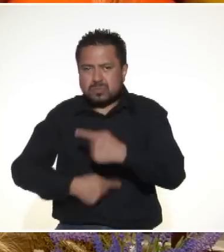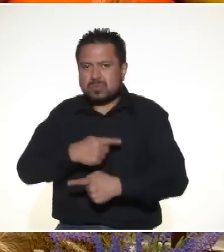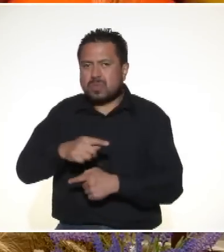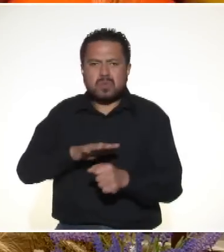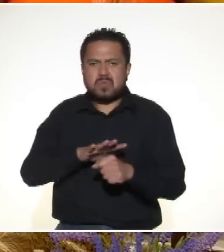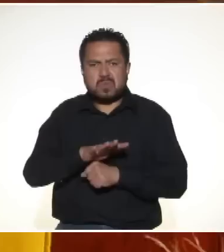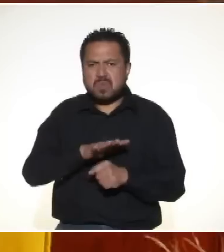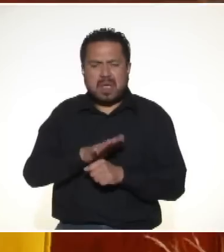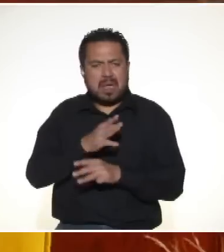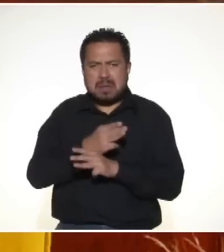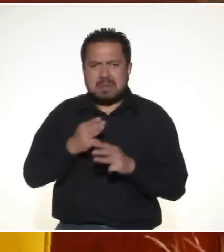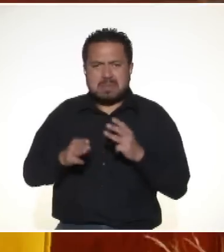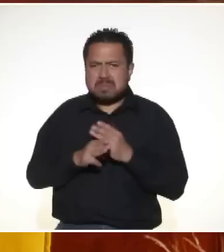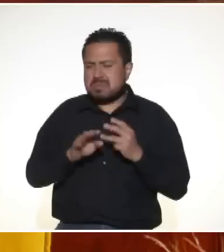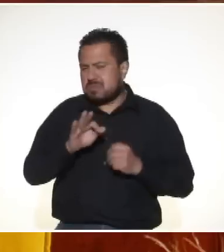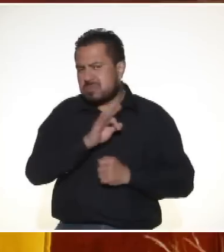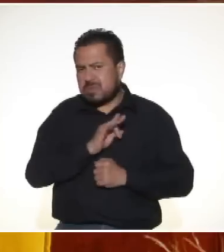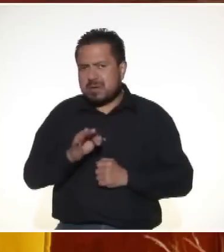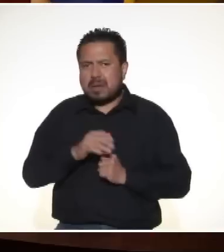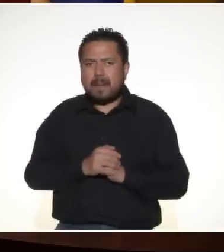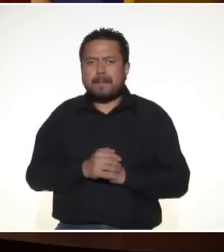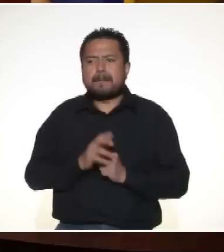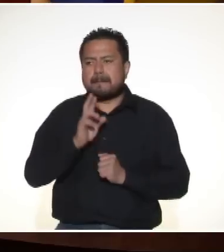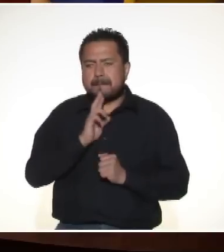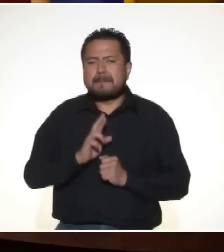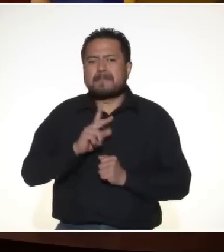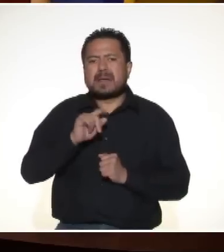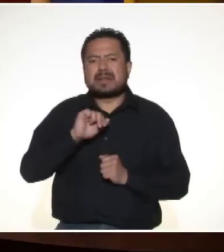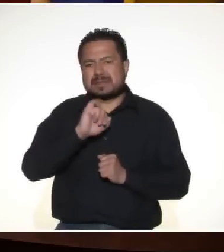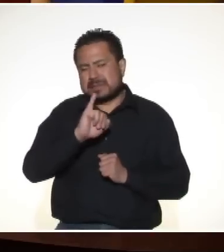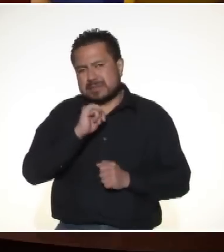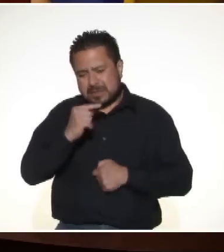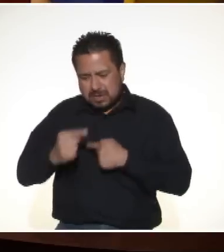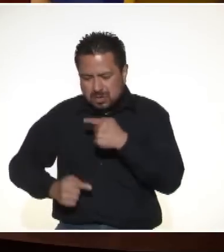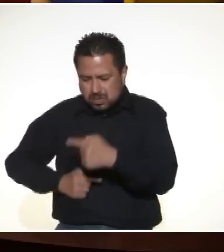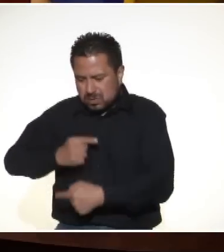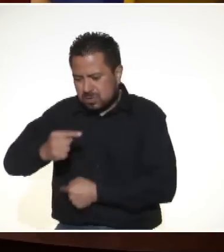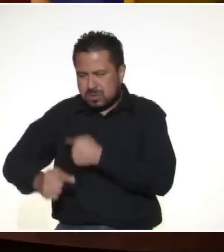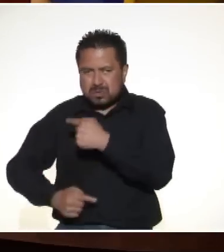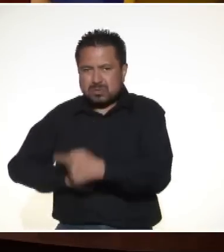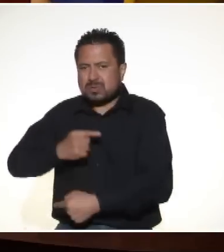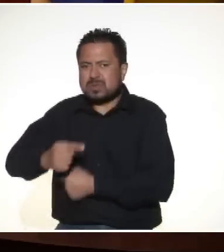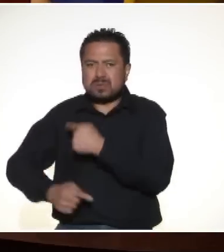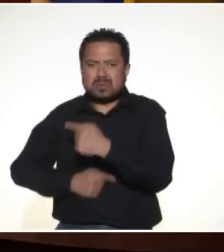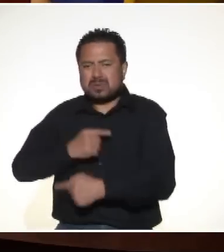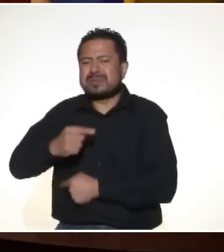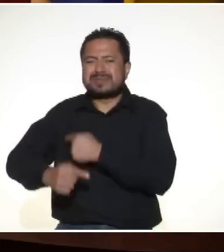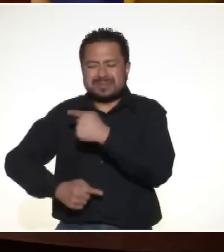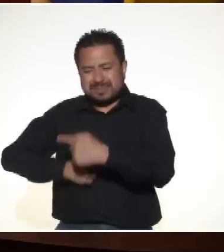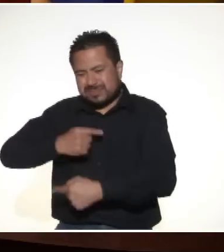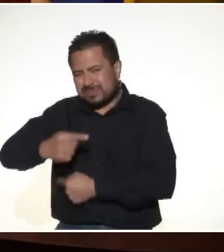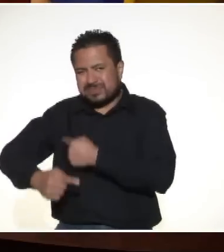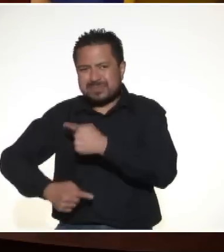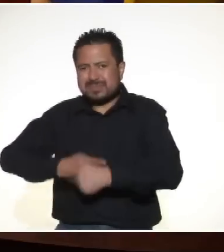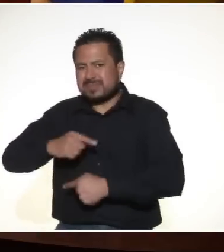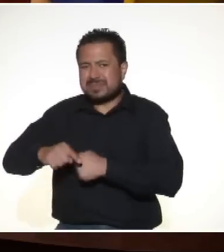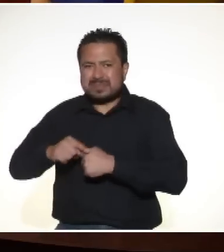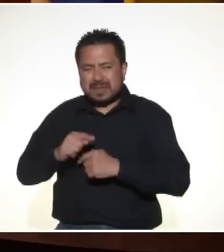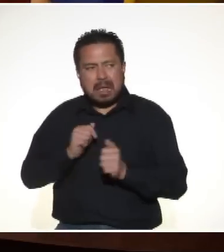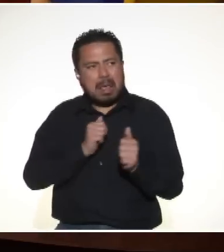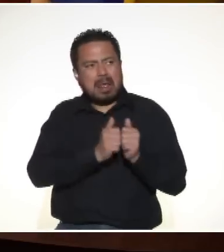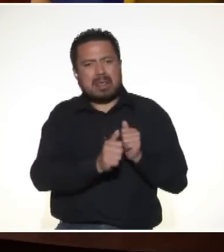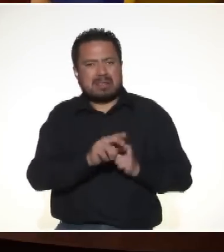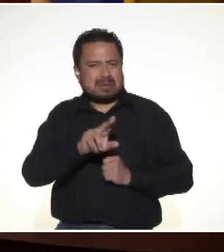piso, en cualquier material, cerámica? Sí, es mejor rodar, parar, tirarte y rodar, que seguir corriendo